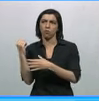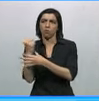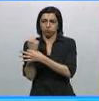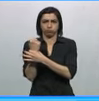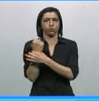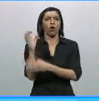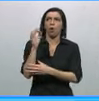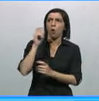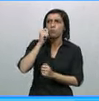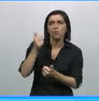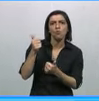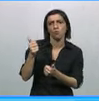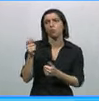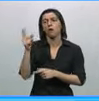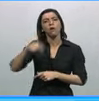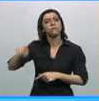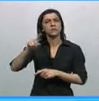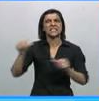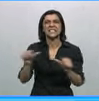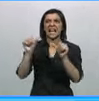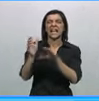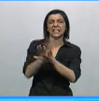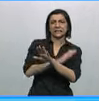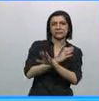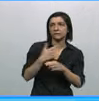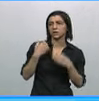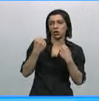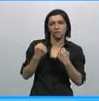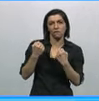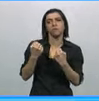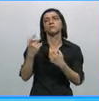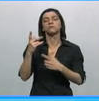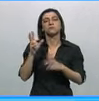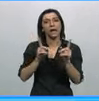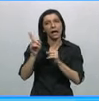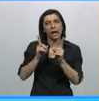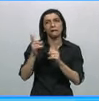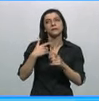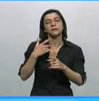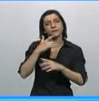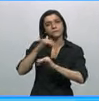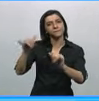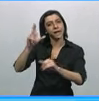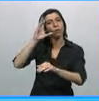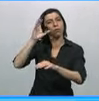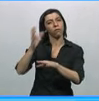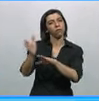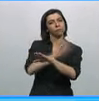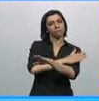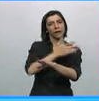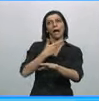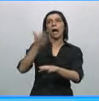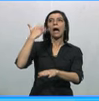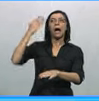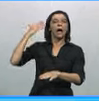muchos sacrificios. Y entonces, a veces mirar para atrás y acordarse de todo eso sirve